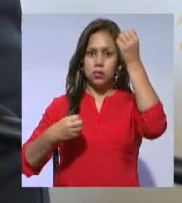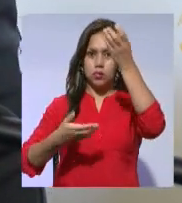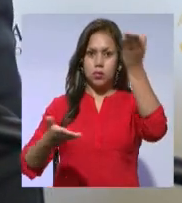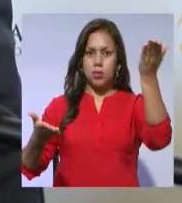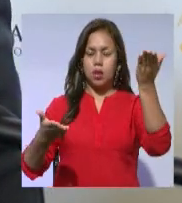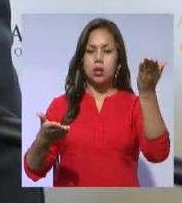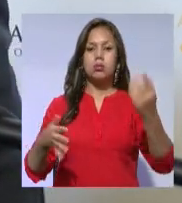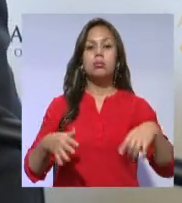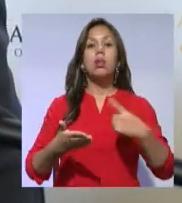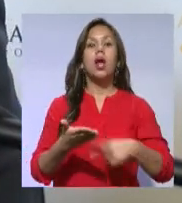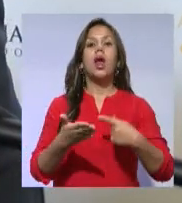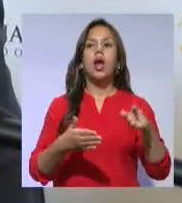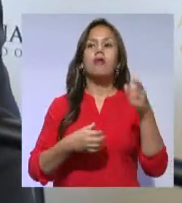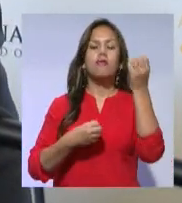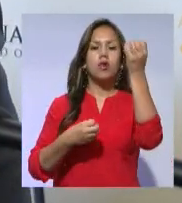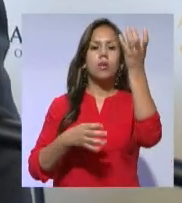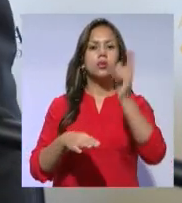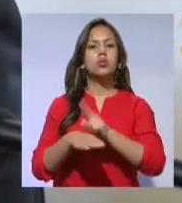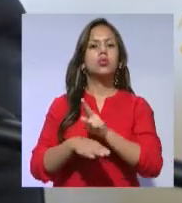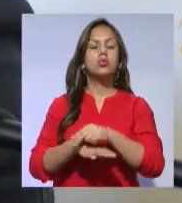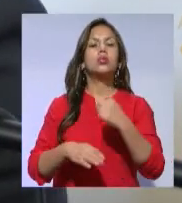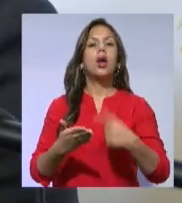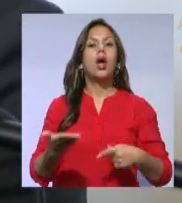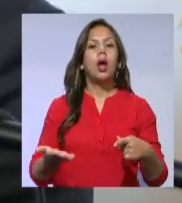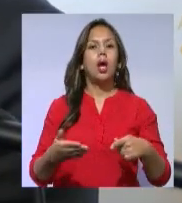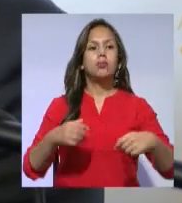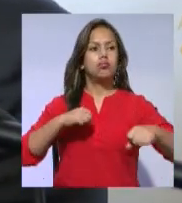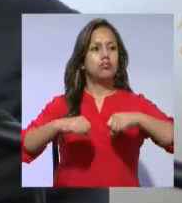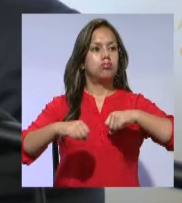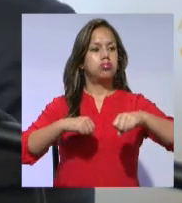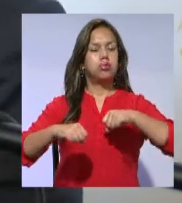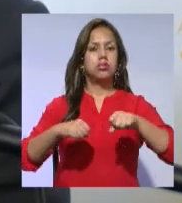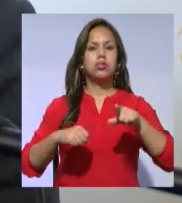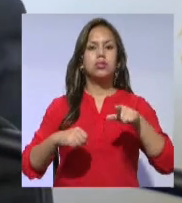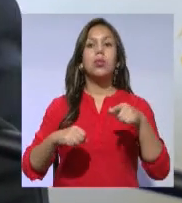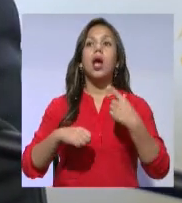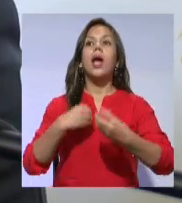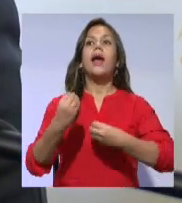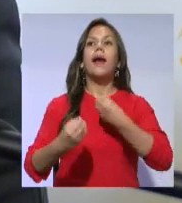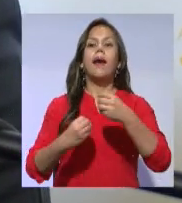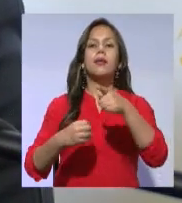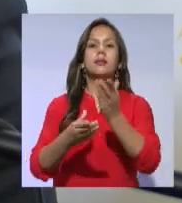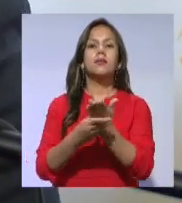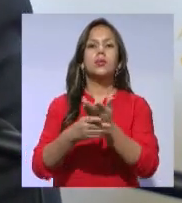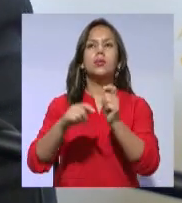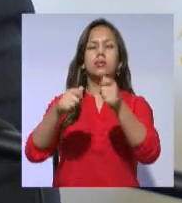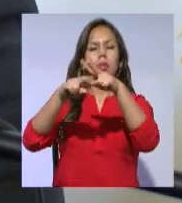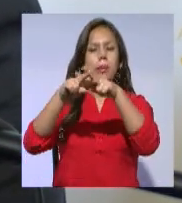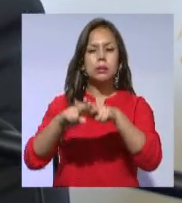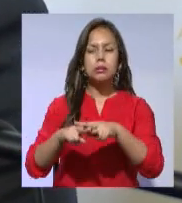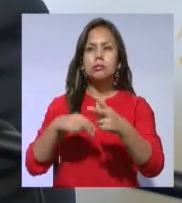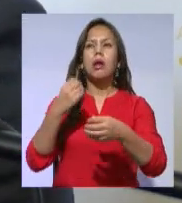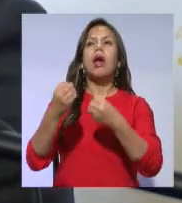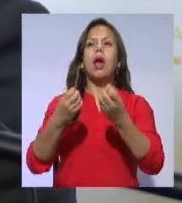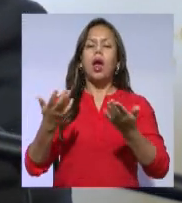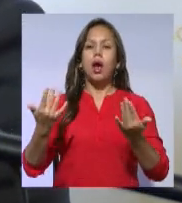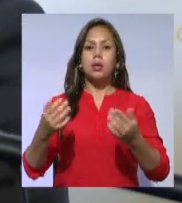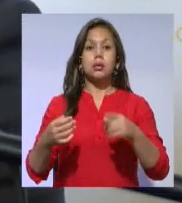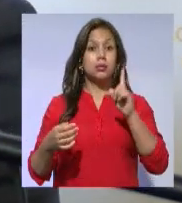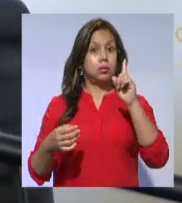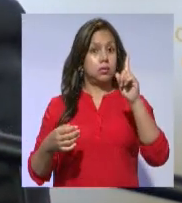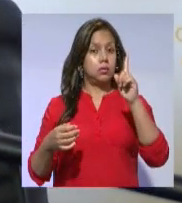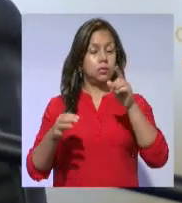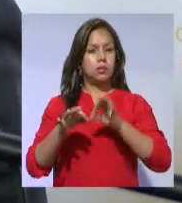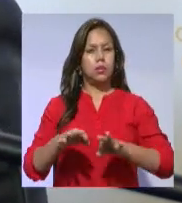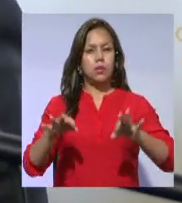uso que le han dado a esa información el tratamiento que le han dado a esa documentación porque uno de los